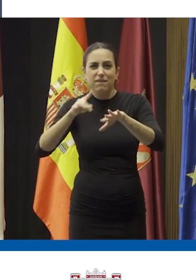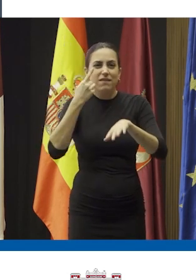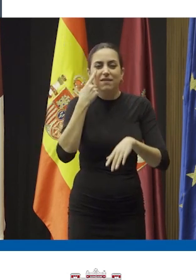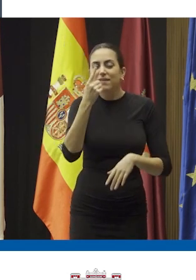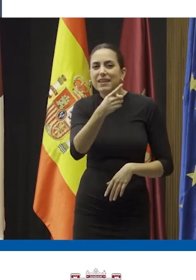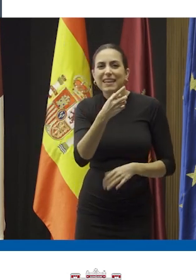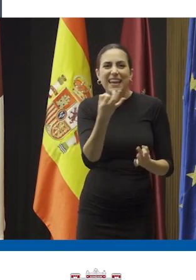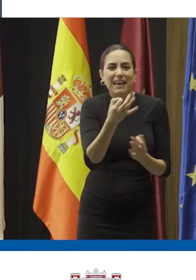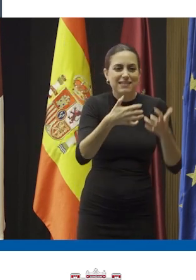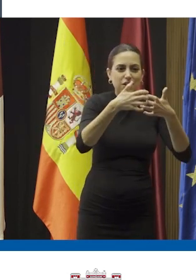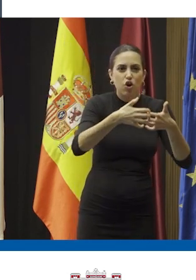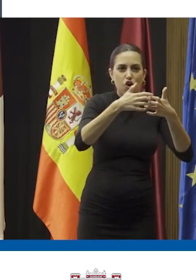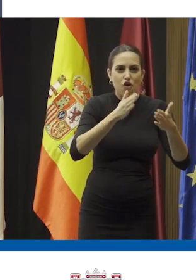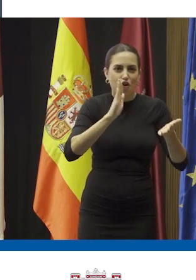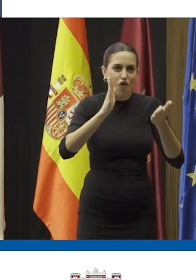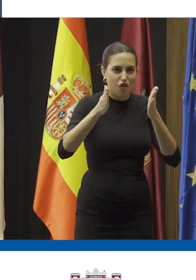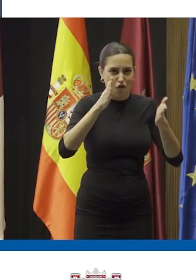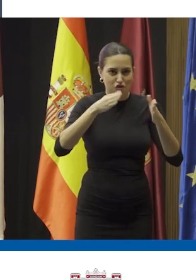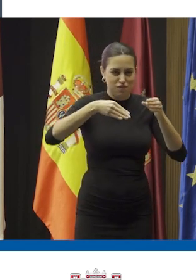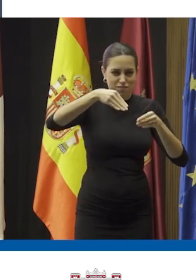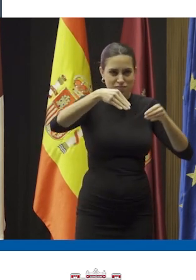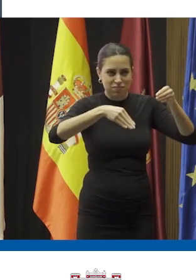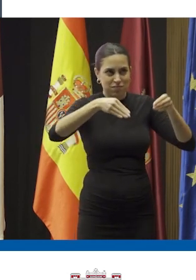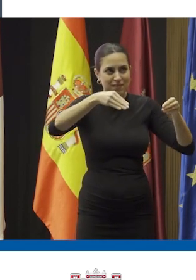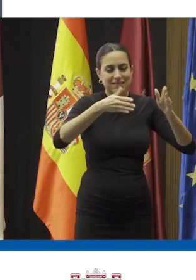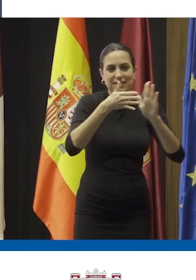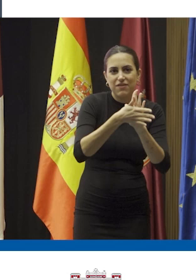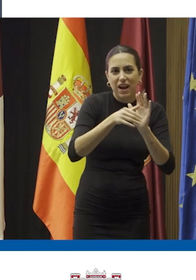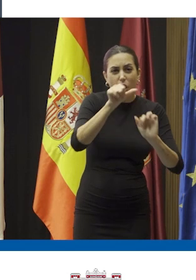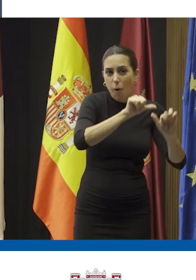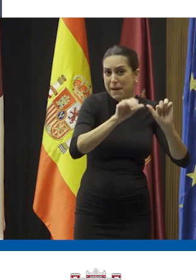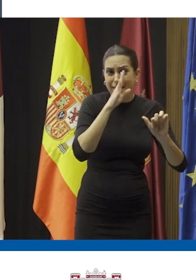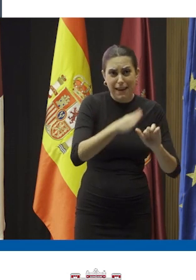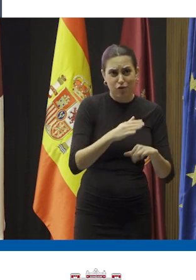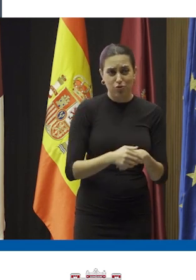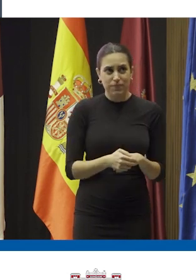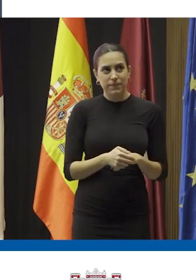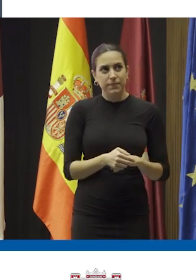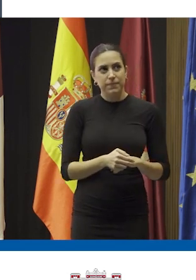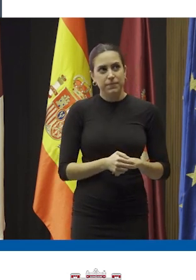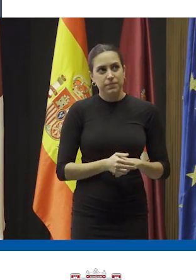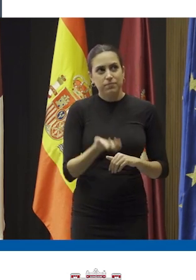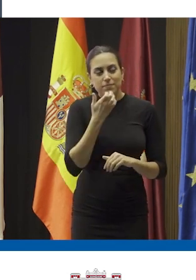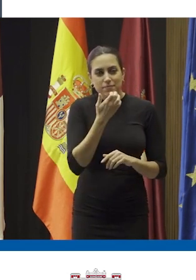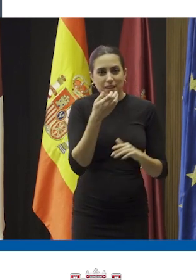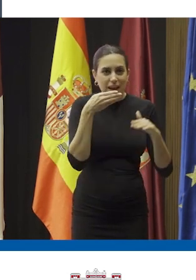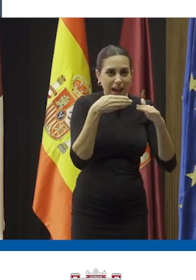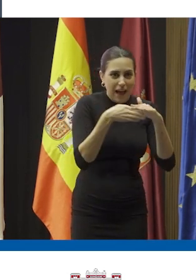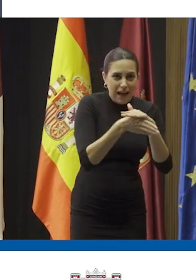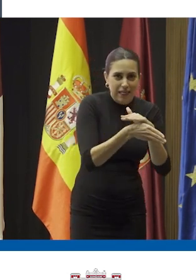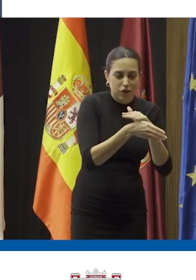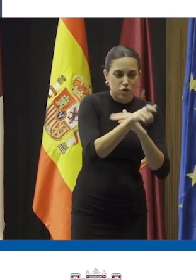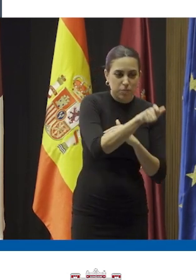robot. No es que el robot opere, sino que se coloca una serie de trócares, una serie de accesos al